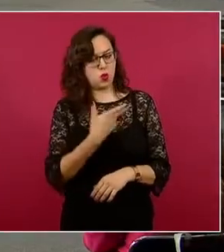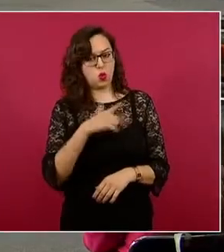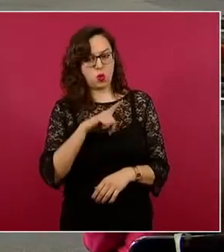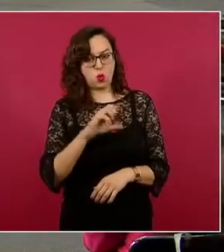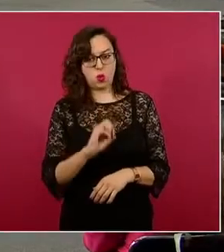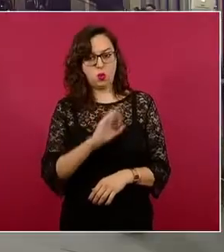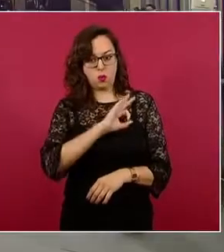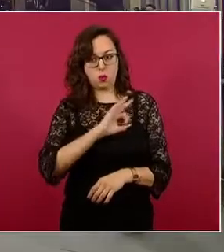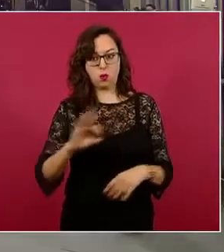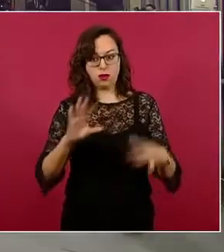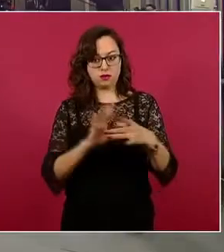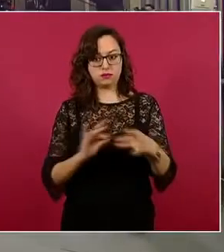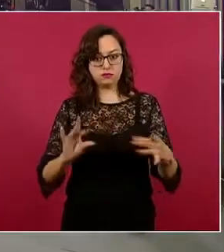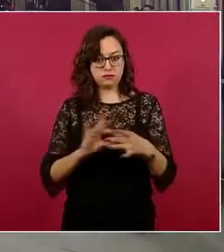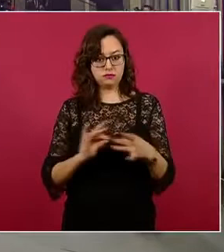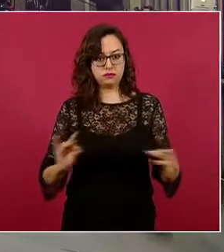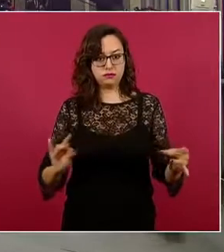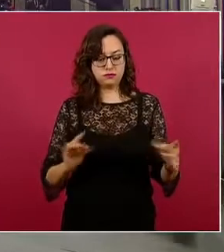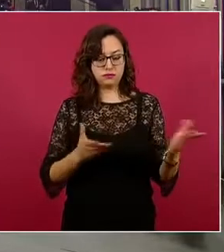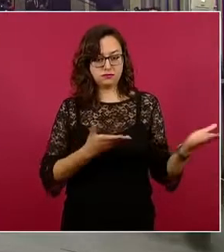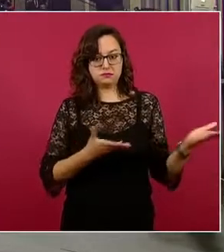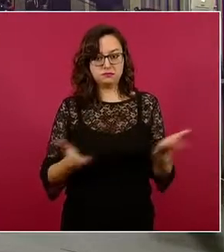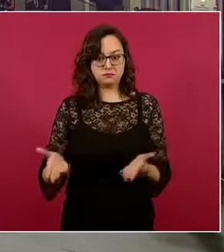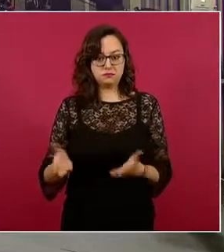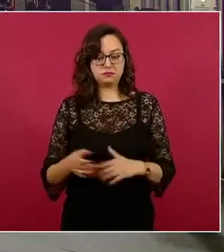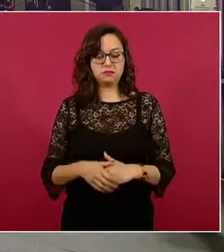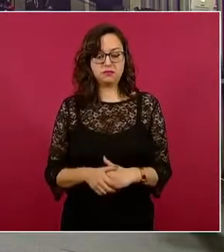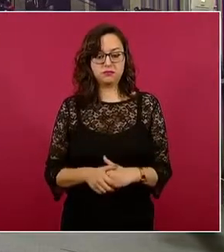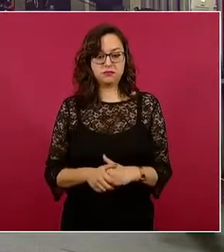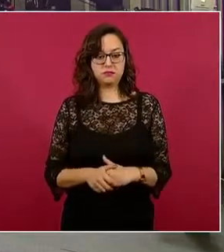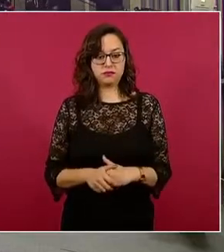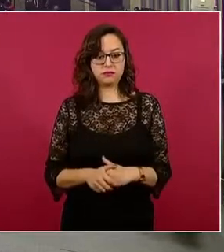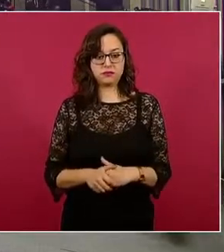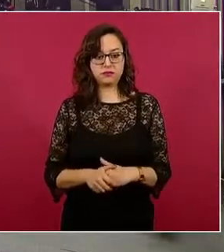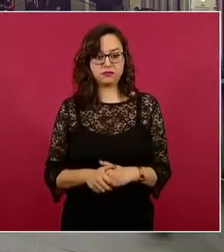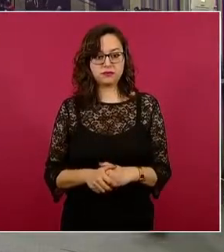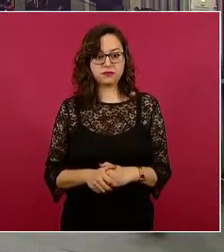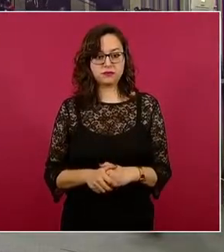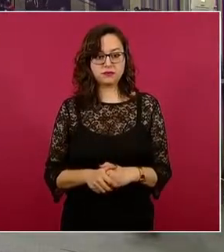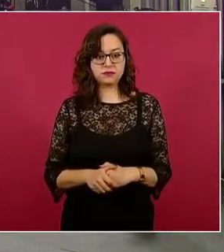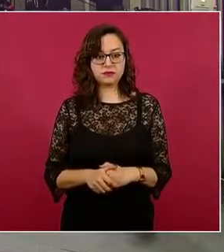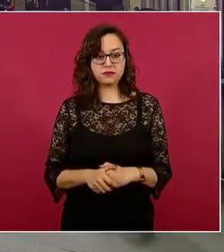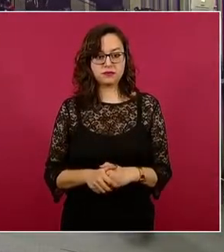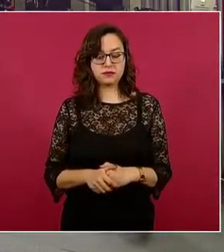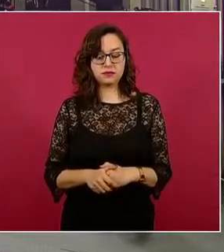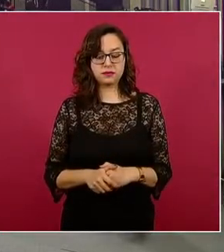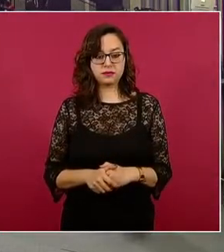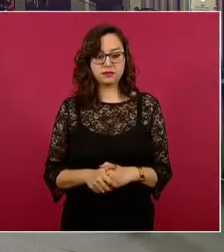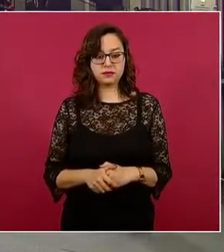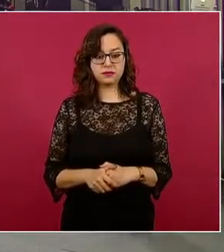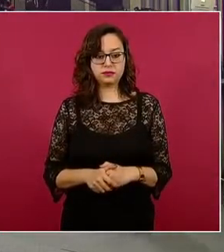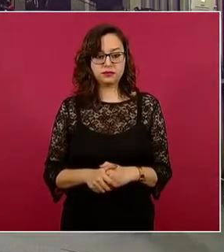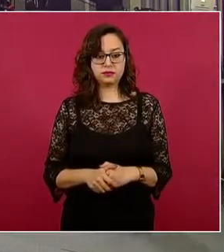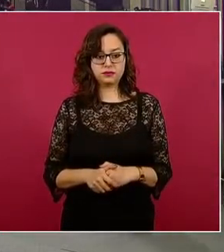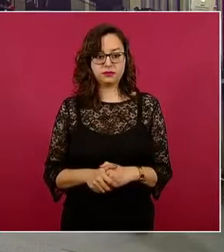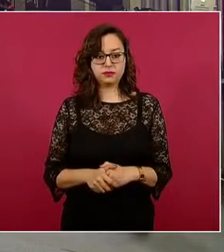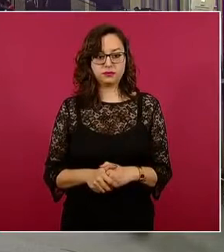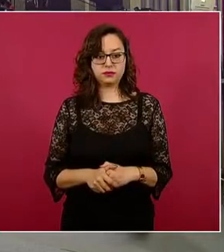lo puede explicar, ya lo ha dicho varias veces, pero en esta